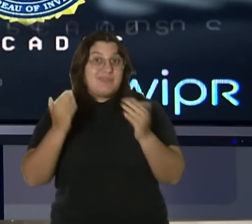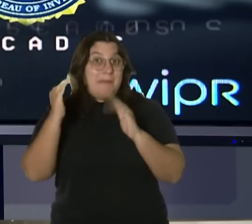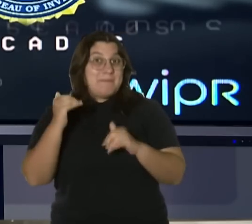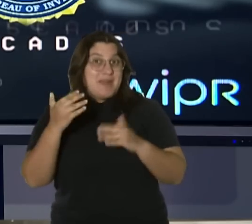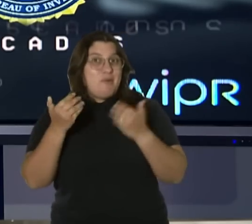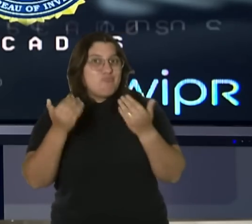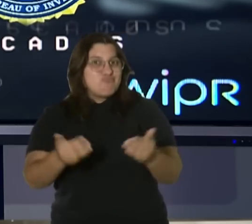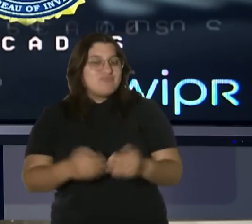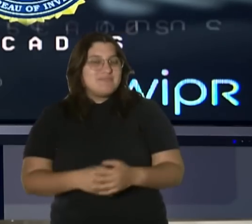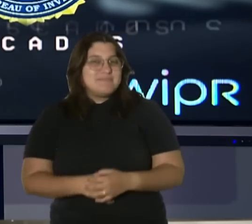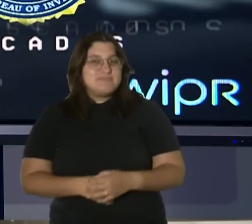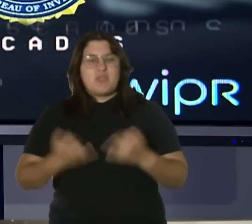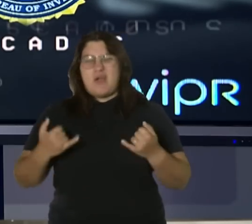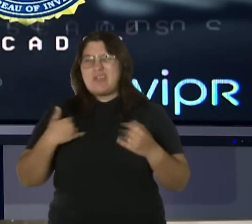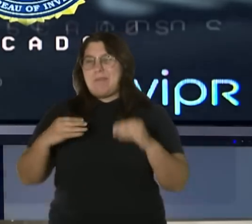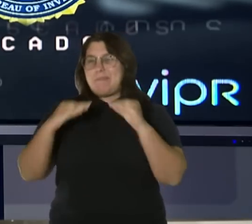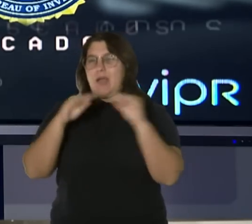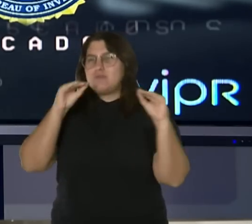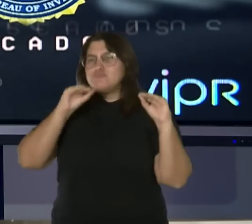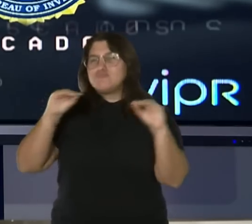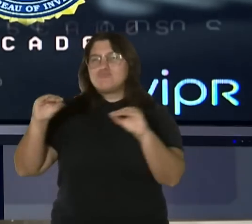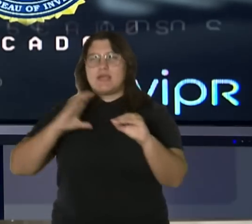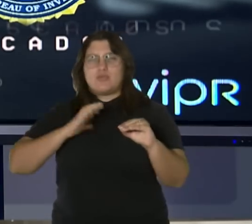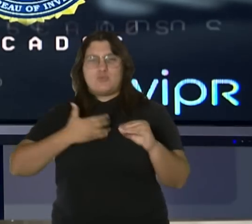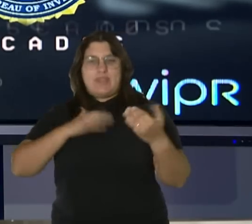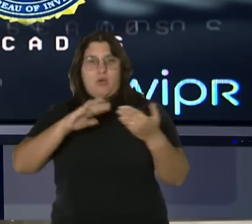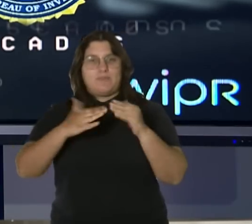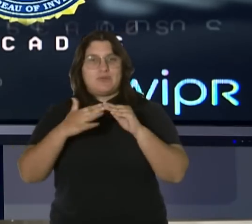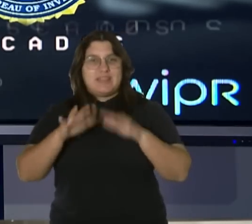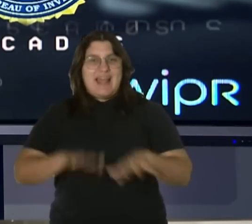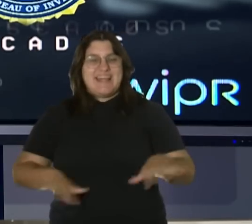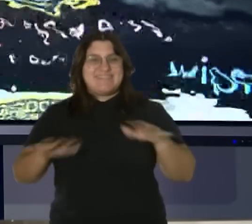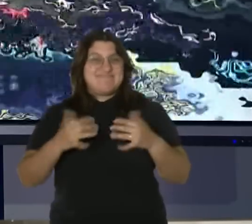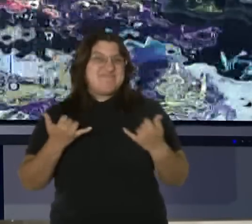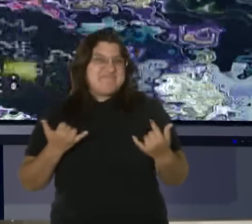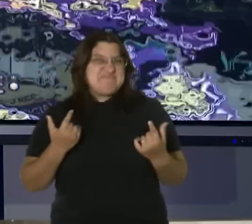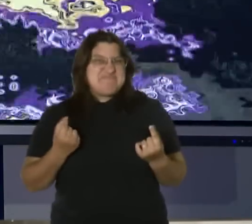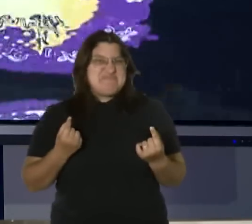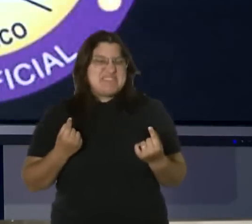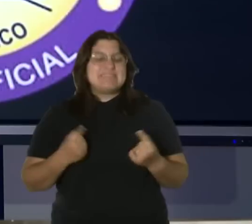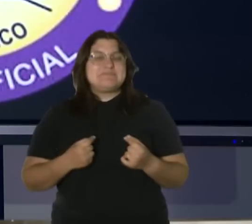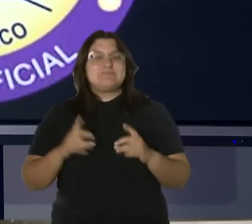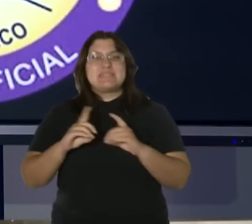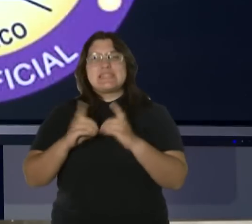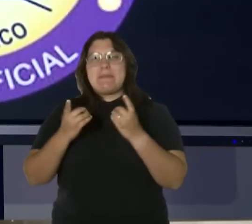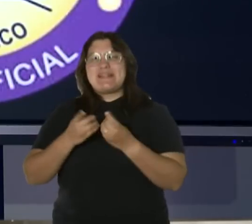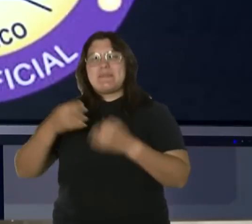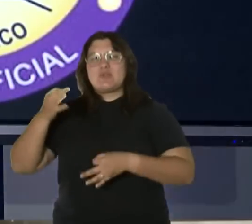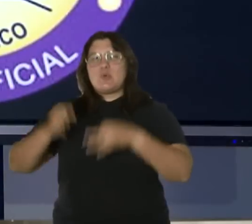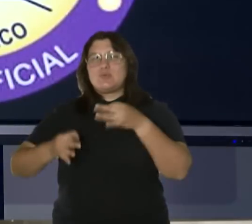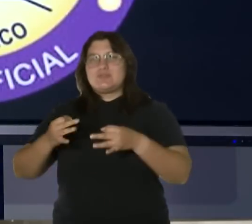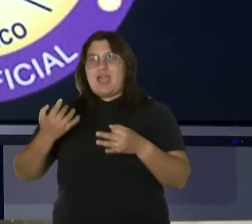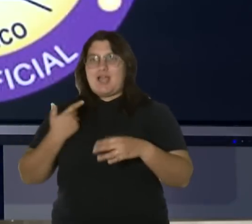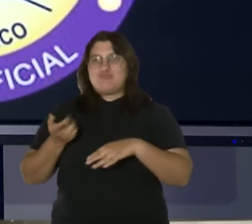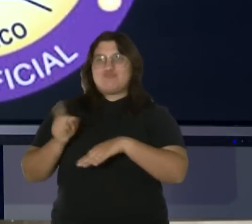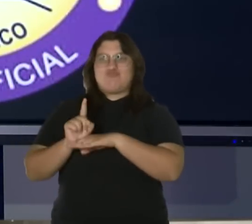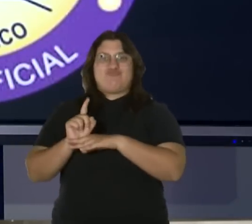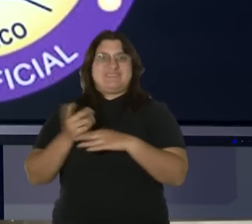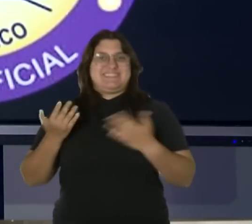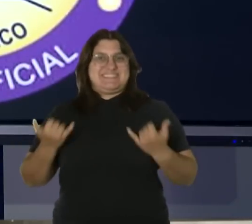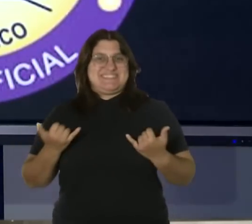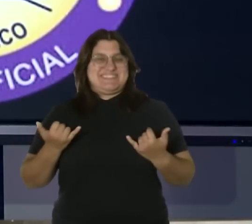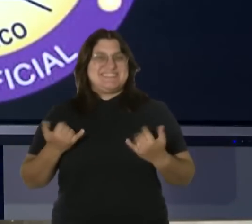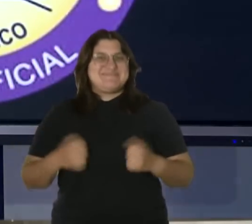sea vamos a seguir orientando a nuestra comunidad a nuestro pueblo y ahora el departamento de Justicia hace su aparición aquí con